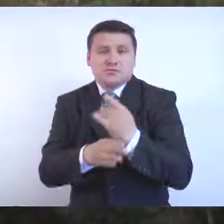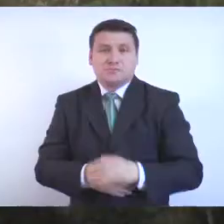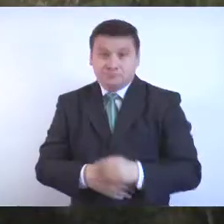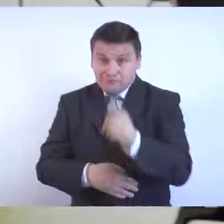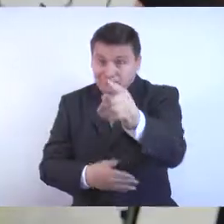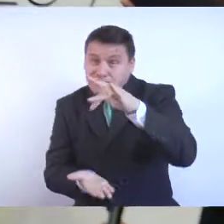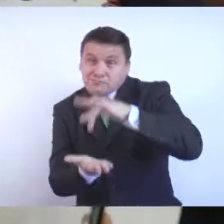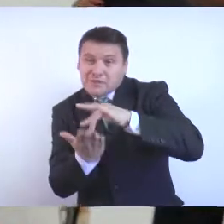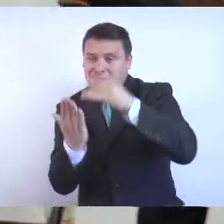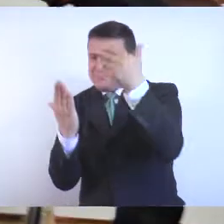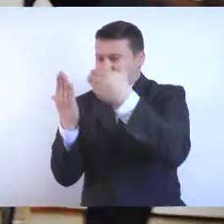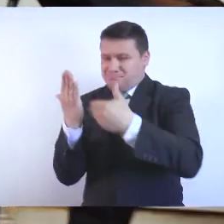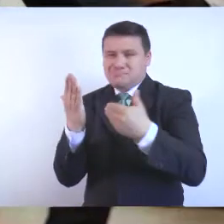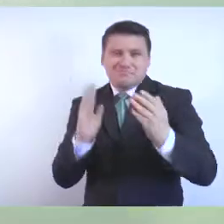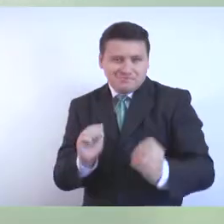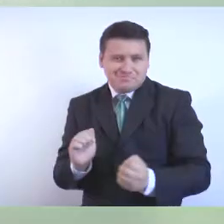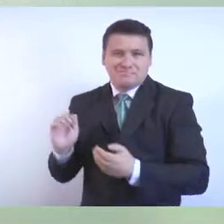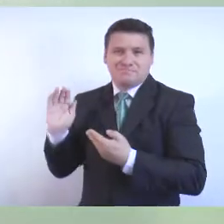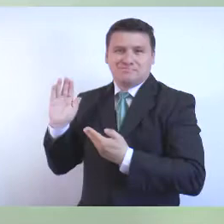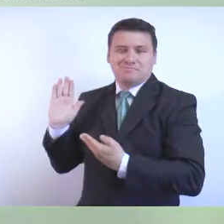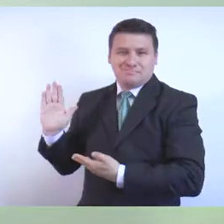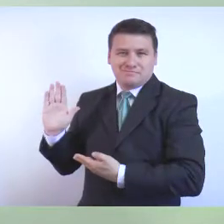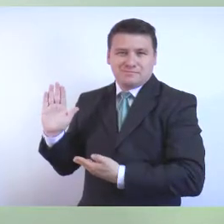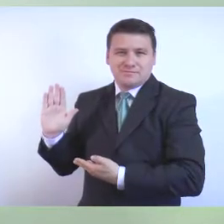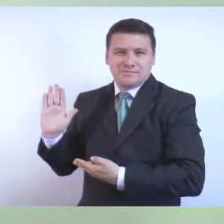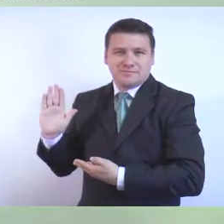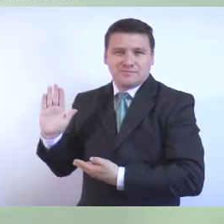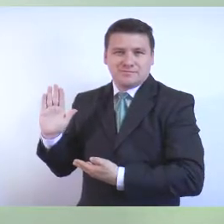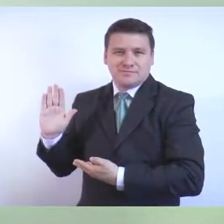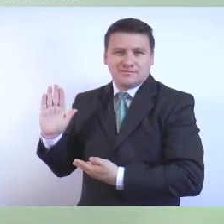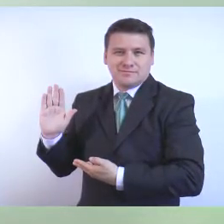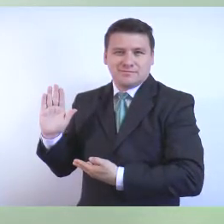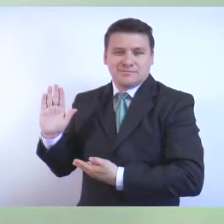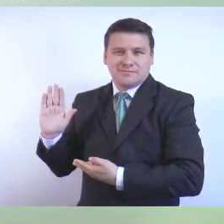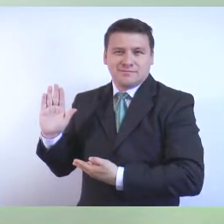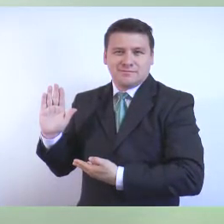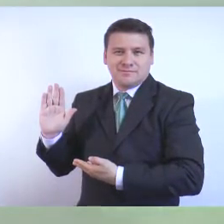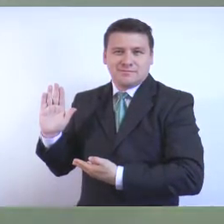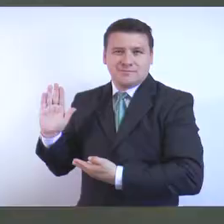usuarios. Agéndese y participe. TV Morfosis Colombia 2017.